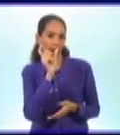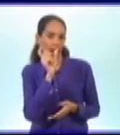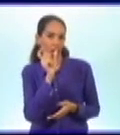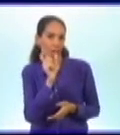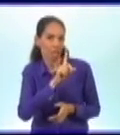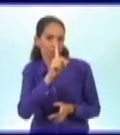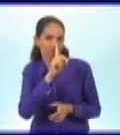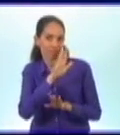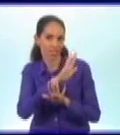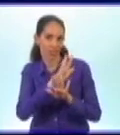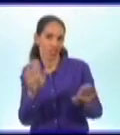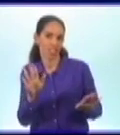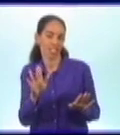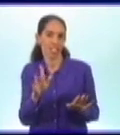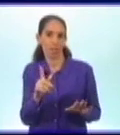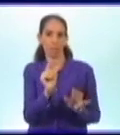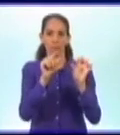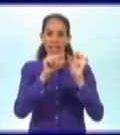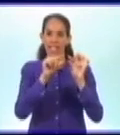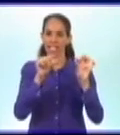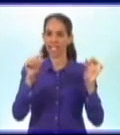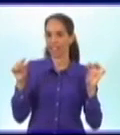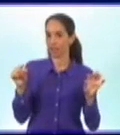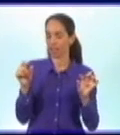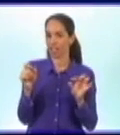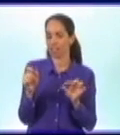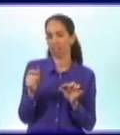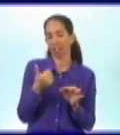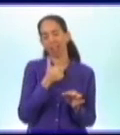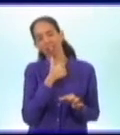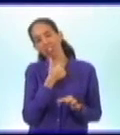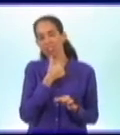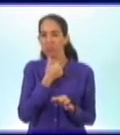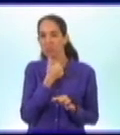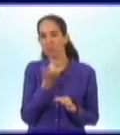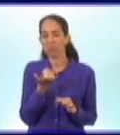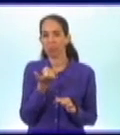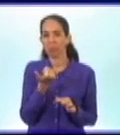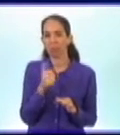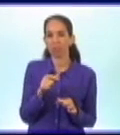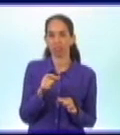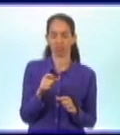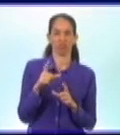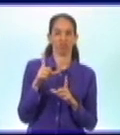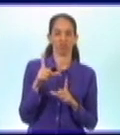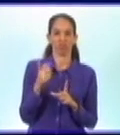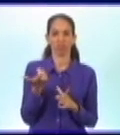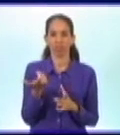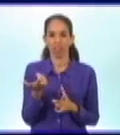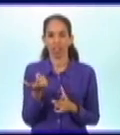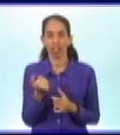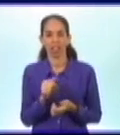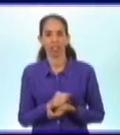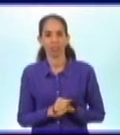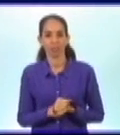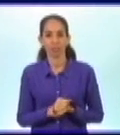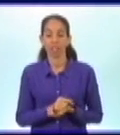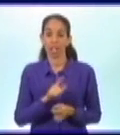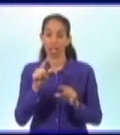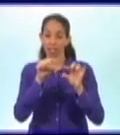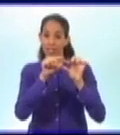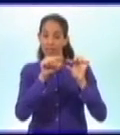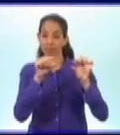frase, expresar duda, sorpresa, indignación, señalar que una cita textual no se ha tomado en toda